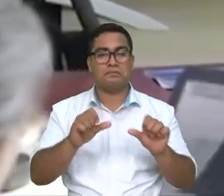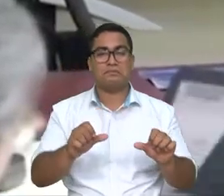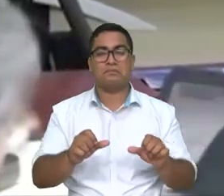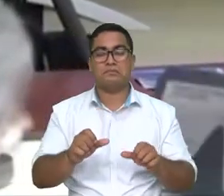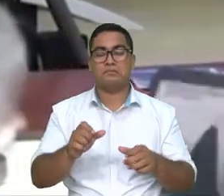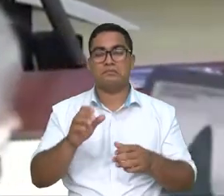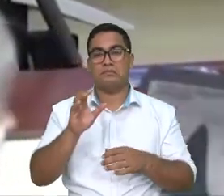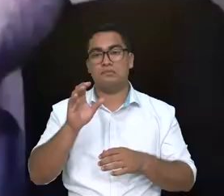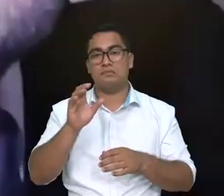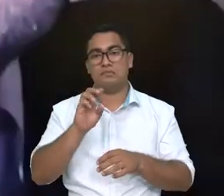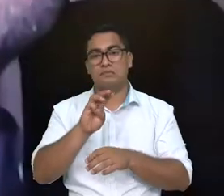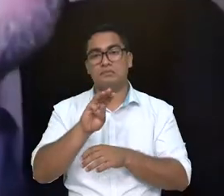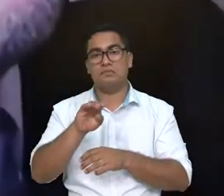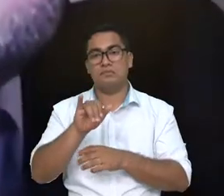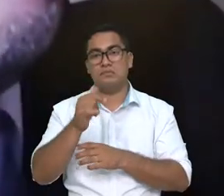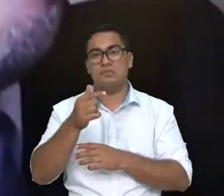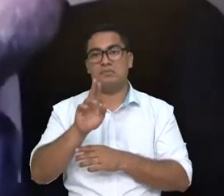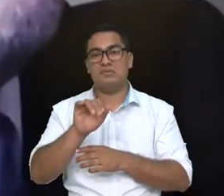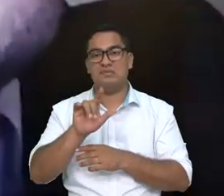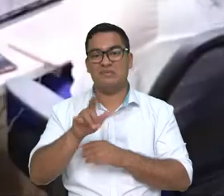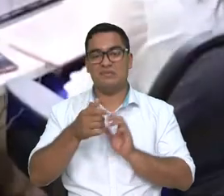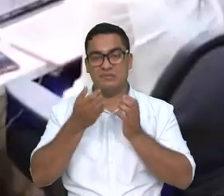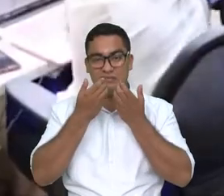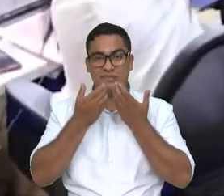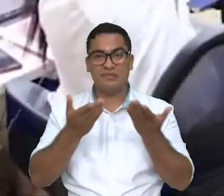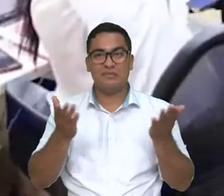parlamentario, les informó Miguel Carranza Mena.